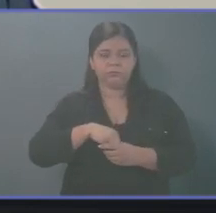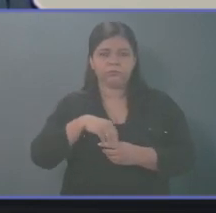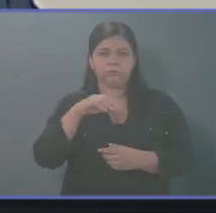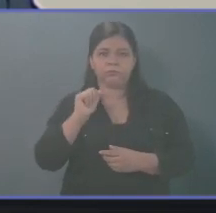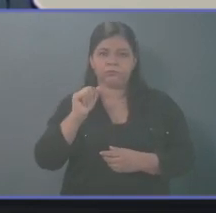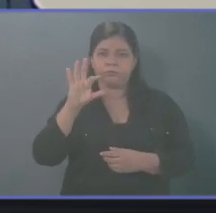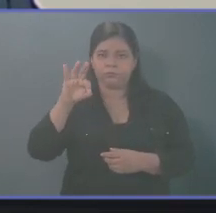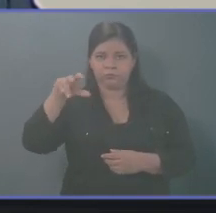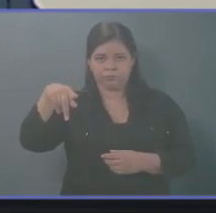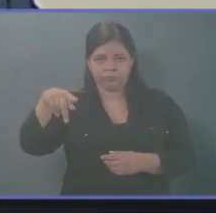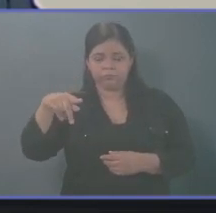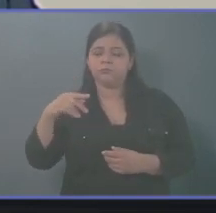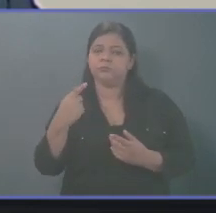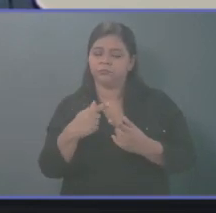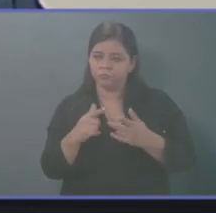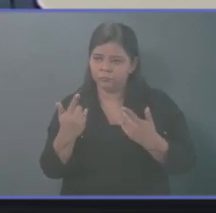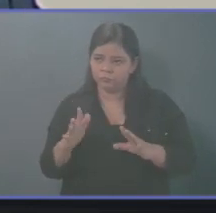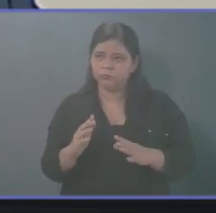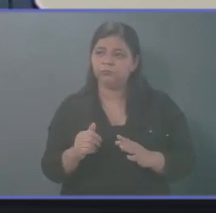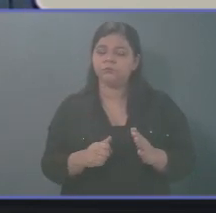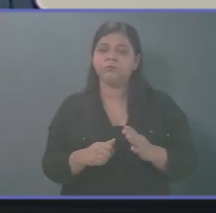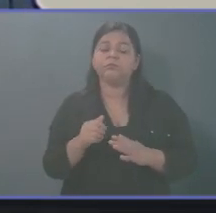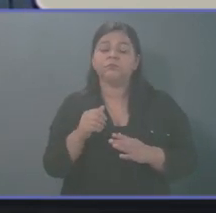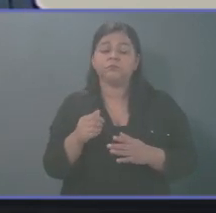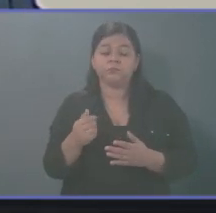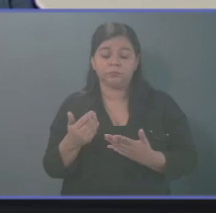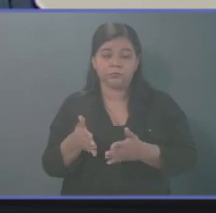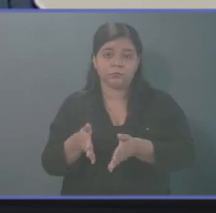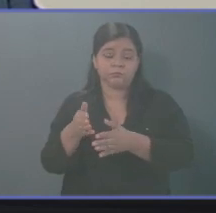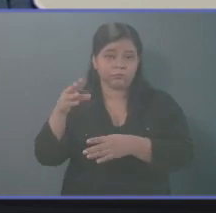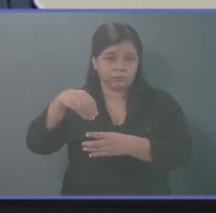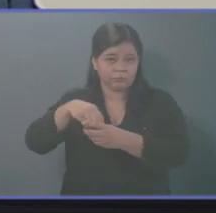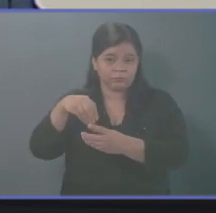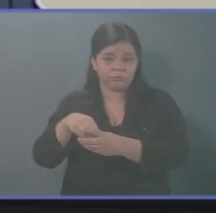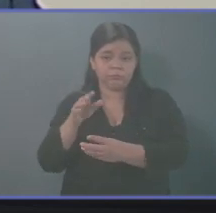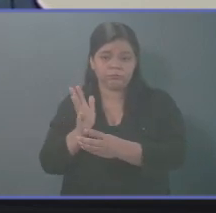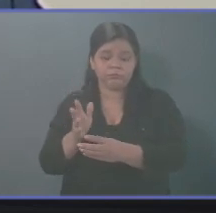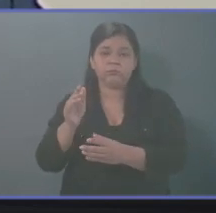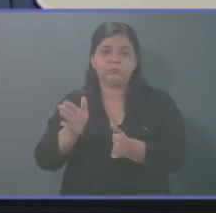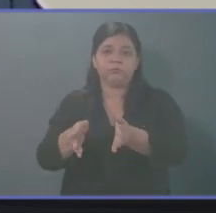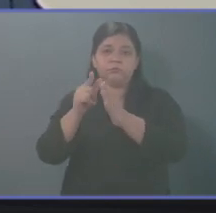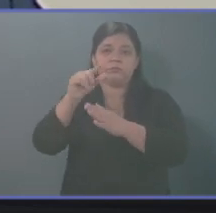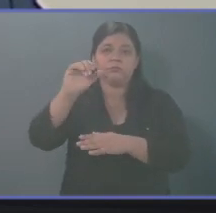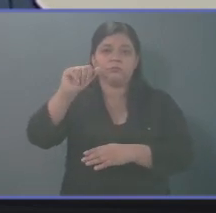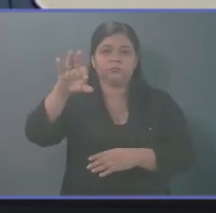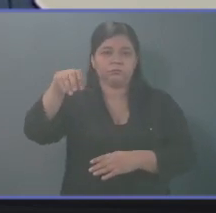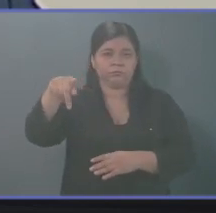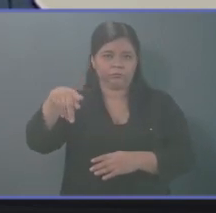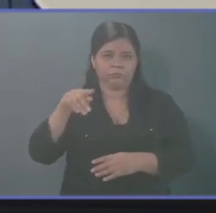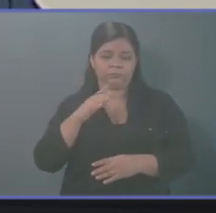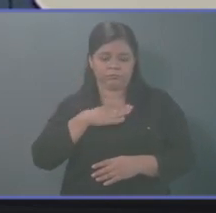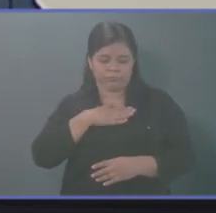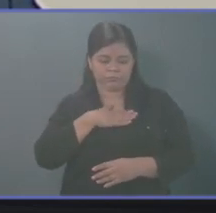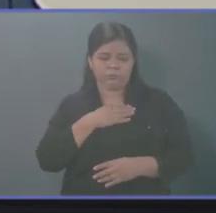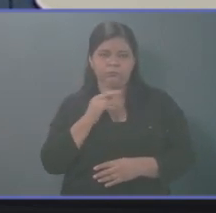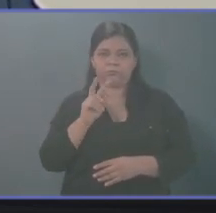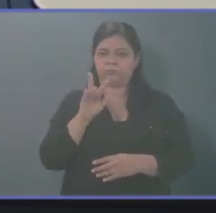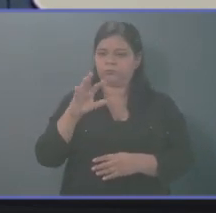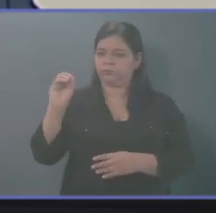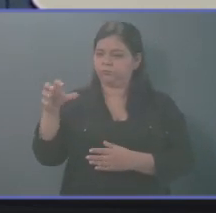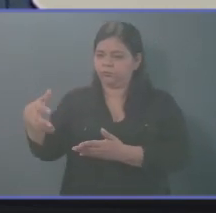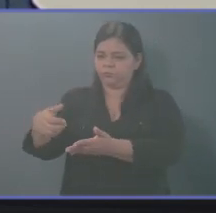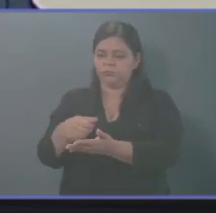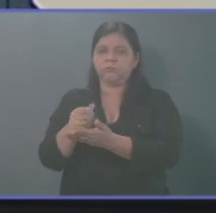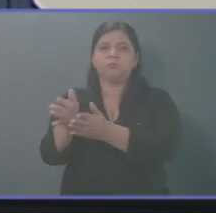que manejan y que administran las AFPs. Por esa razón, nuestro